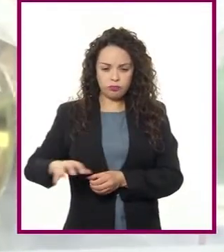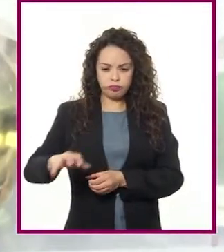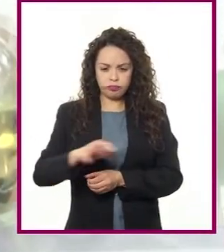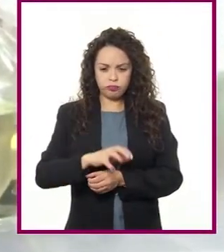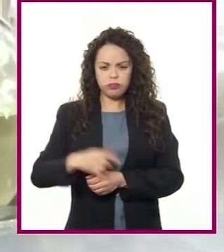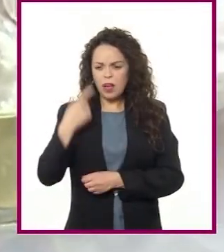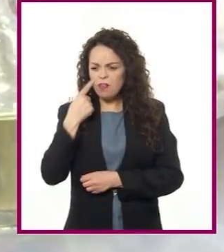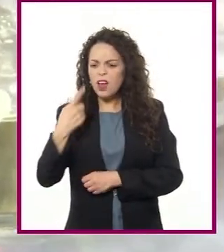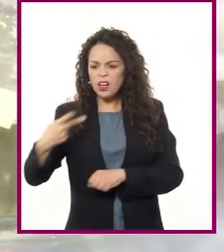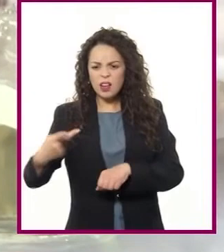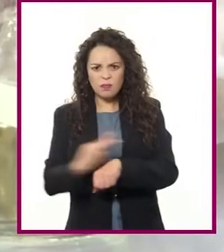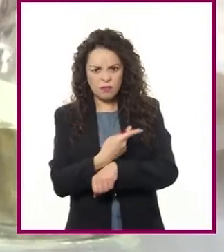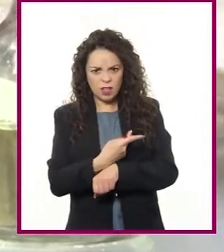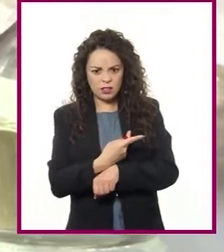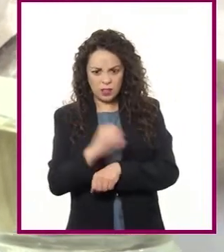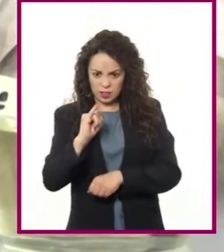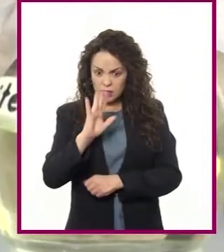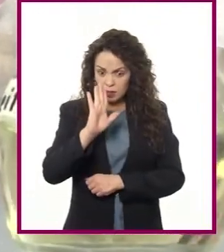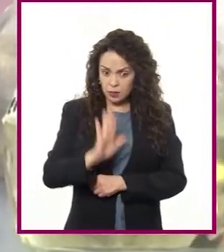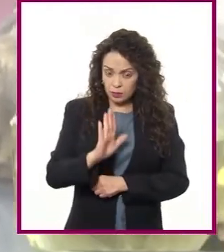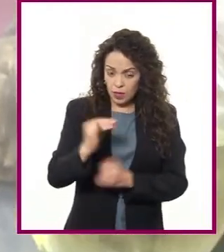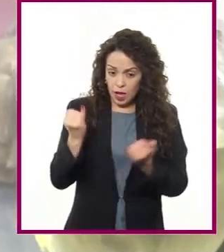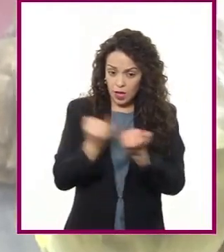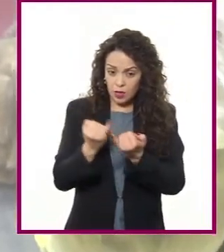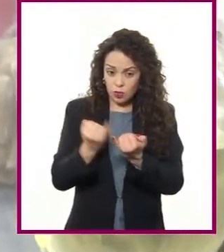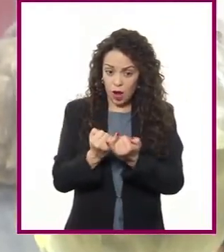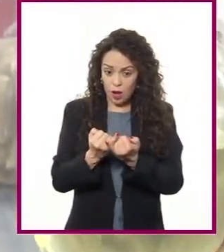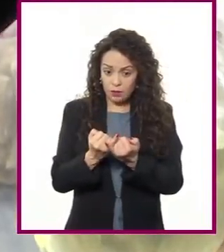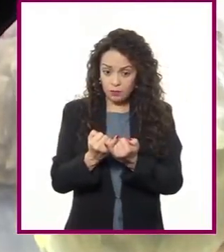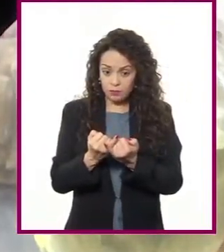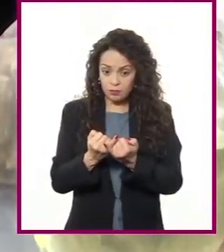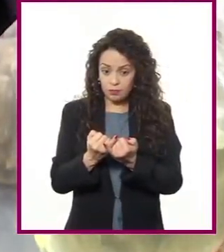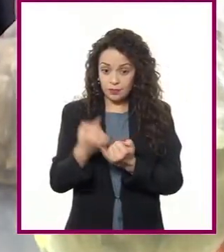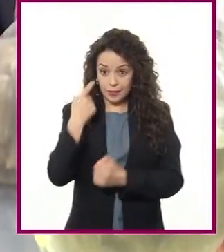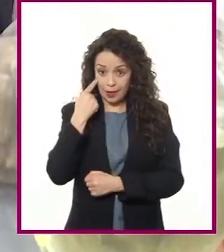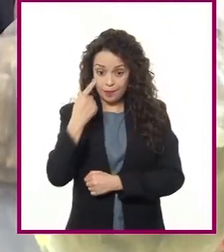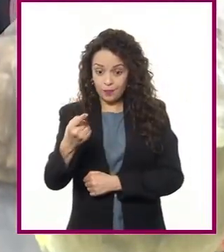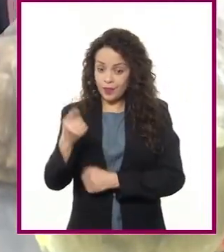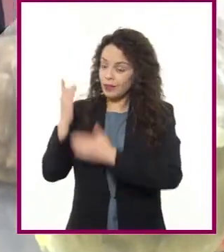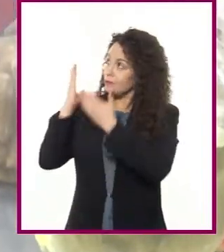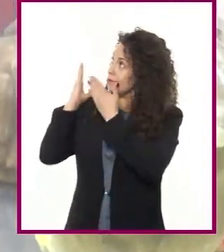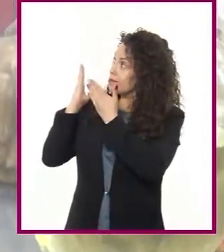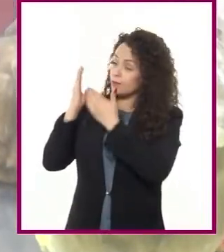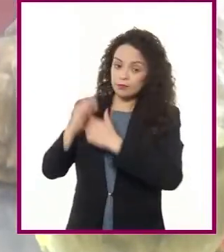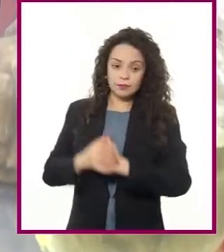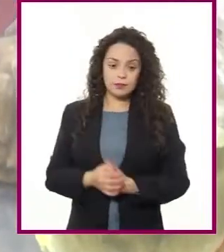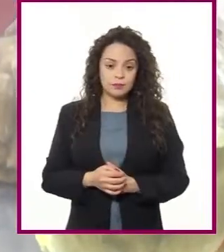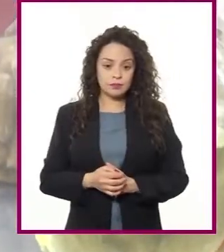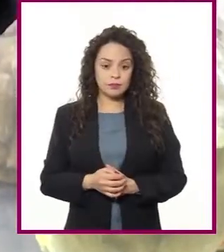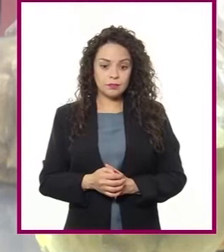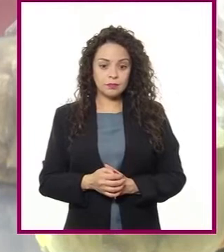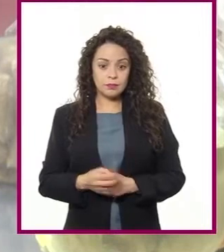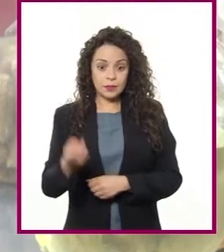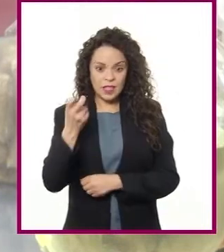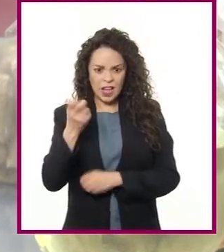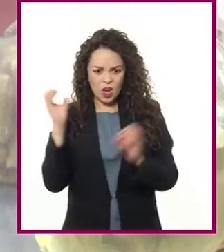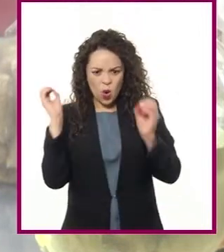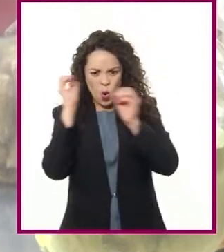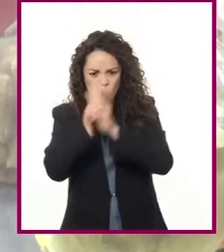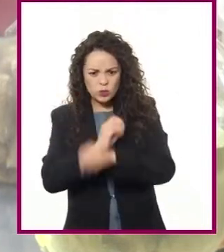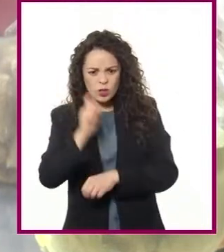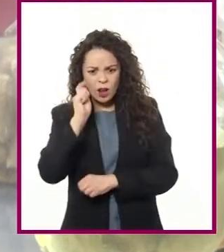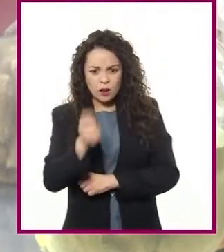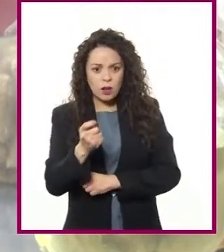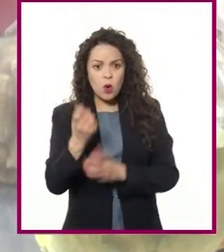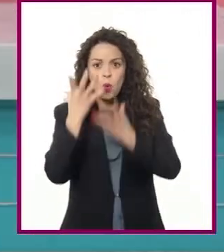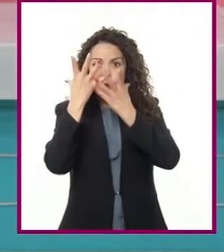si ocurre algo similar en esta limadura de hierro con agua. Observemos, esas manchas oscuras son